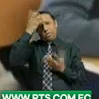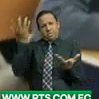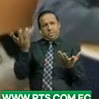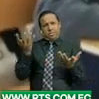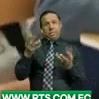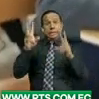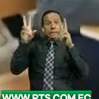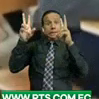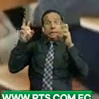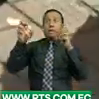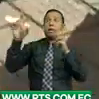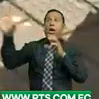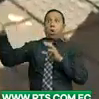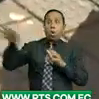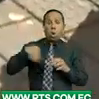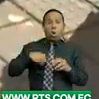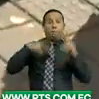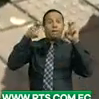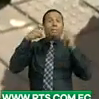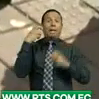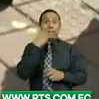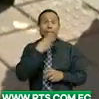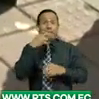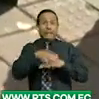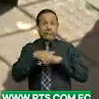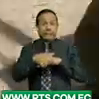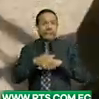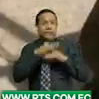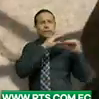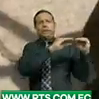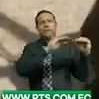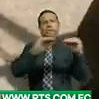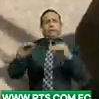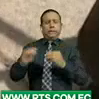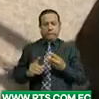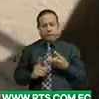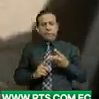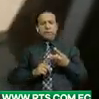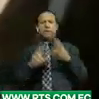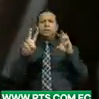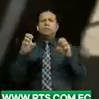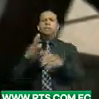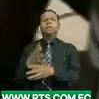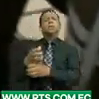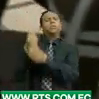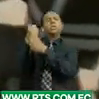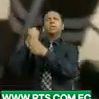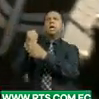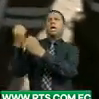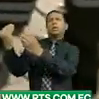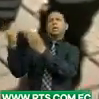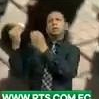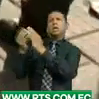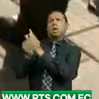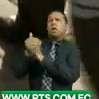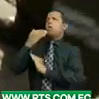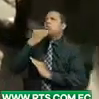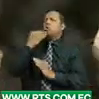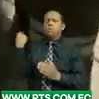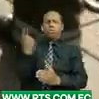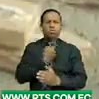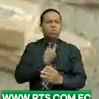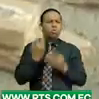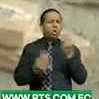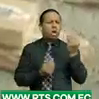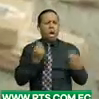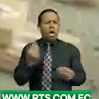en inglés en el país. En temas de seguridad, se busca capacitaciones sobre investigación criminal y policía